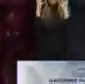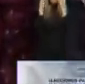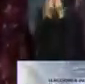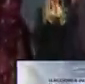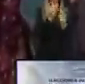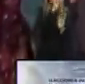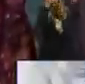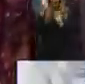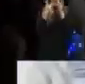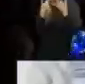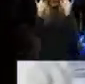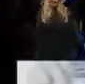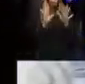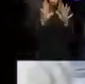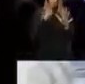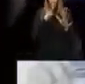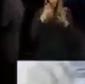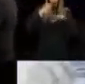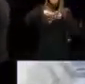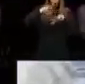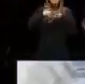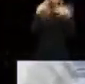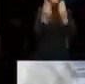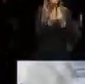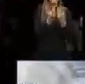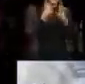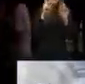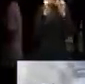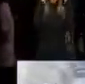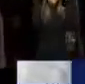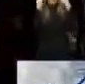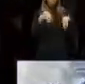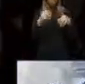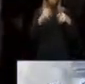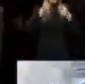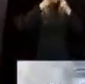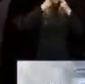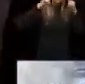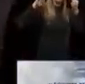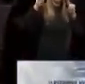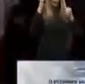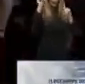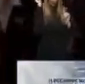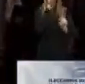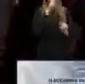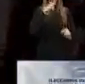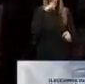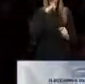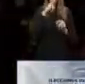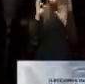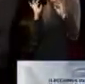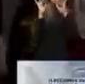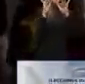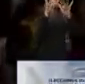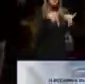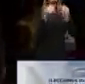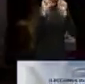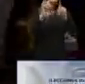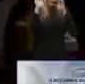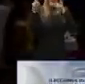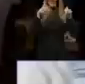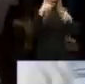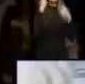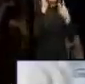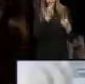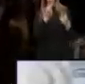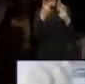habían ido sumando, y de pronto se corrió la voz que la celebración era en el obelisco, y estas son las imágenes que se viven cuando pues